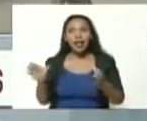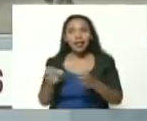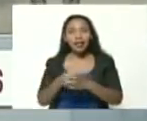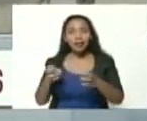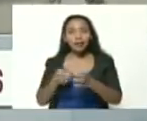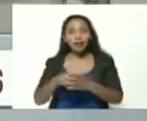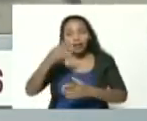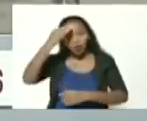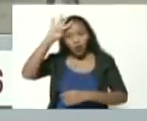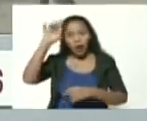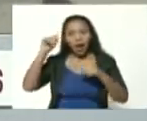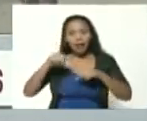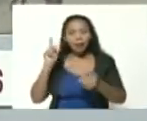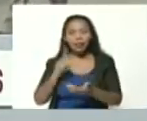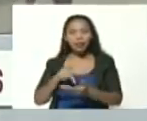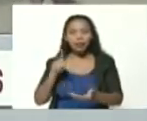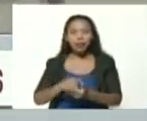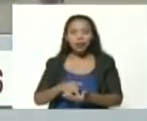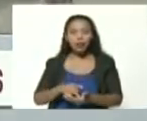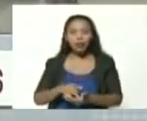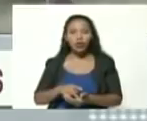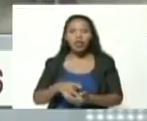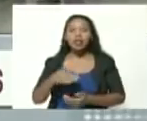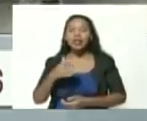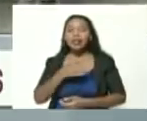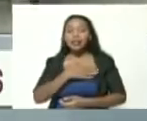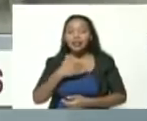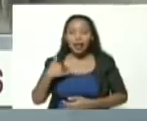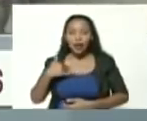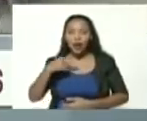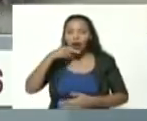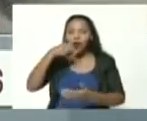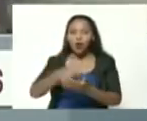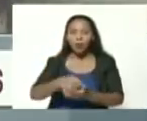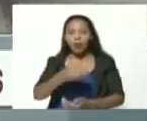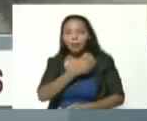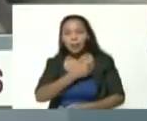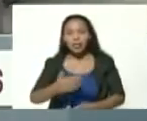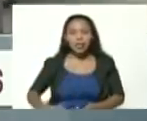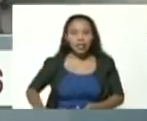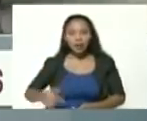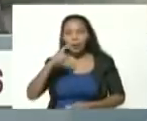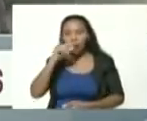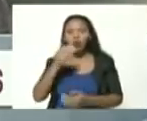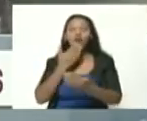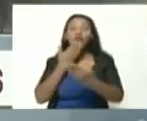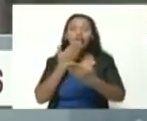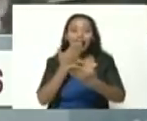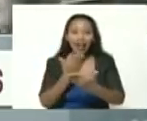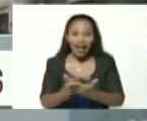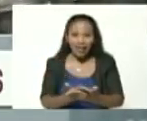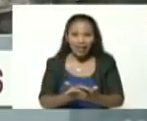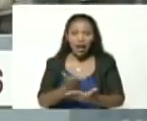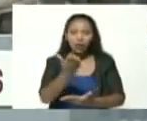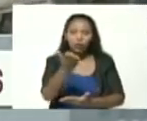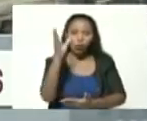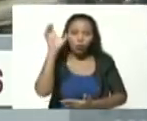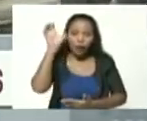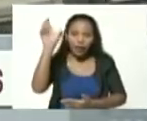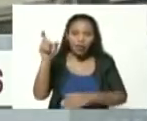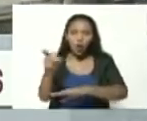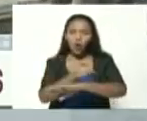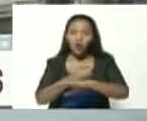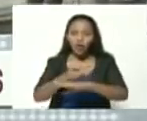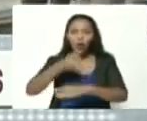de Cuba que está presente acá, quiero en nombre del presidente Nicolás Maduro agradecer a su país, a su gobierno, a